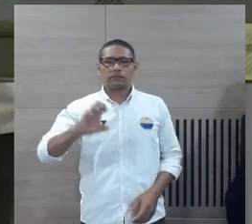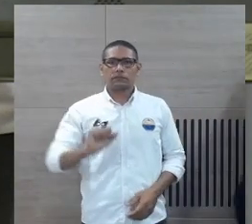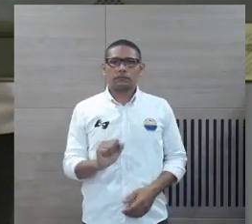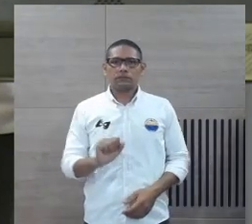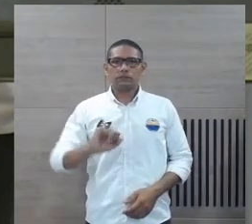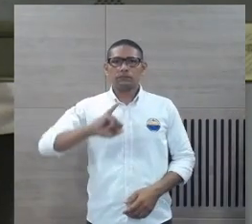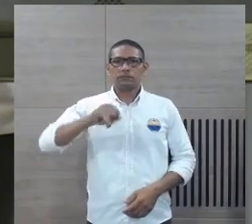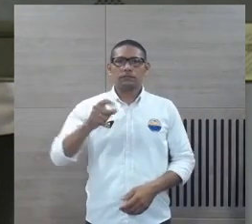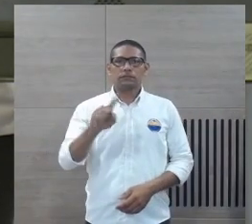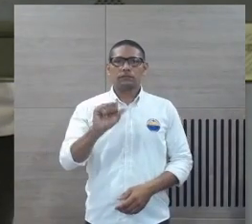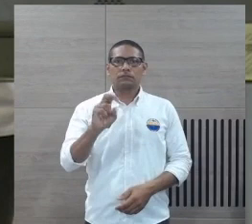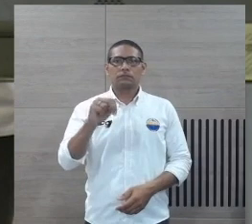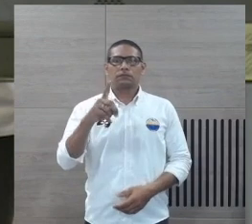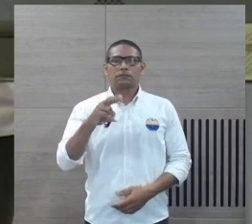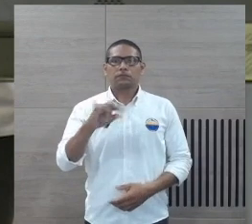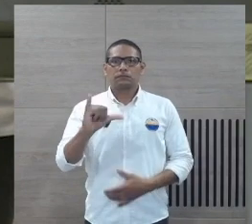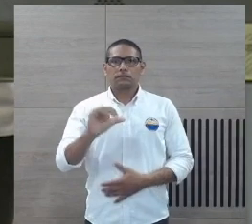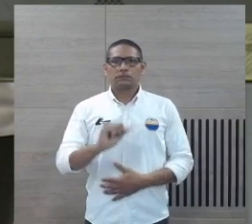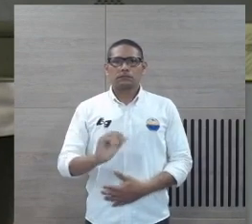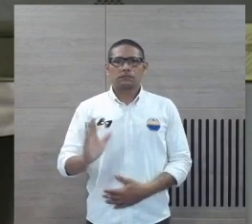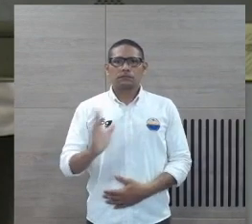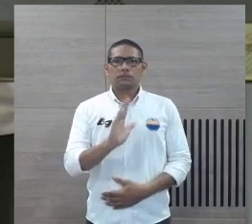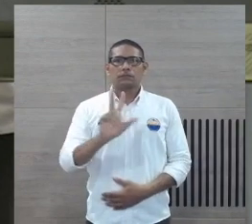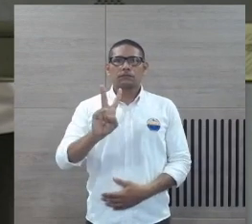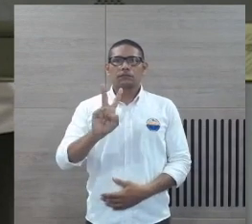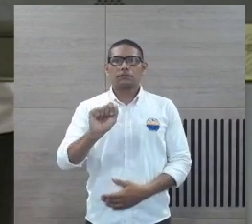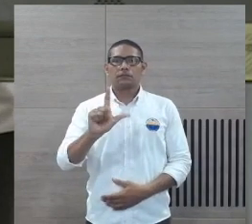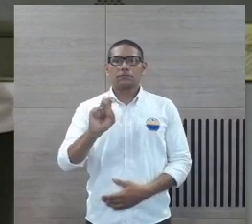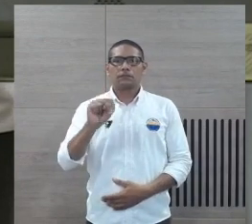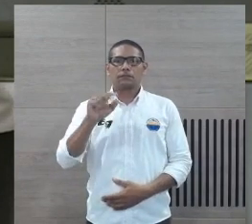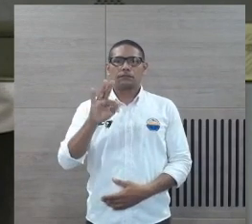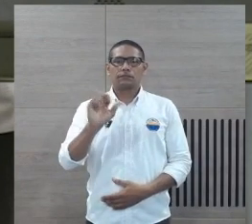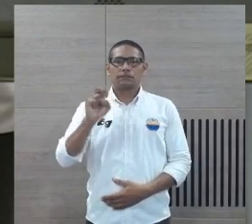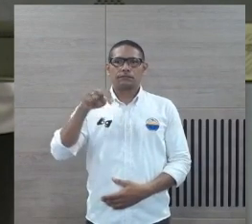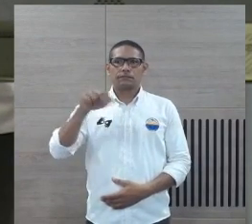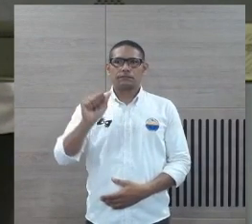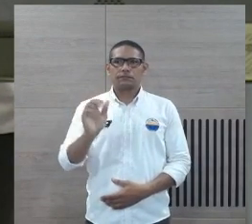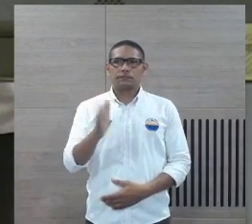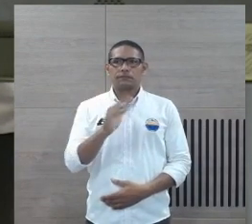Vázquez Zúñiga. Estefany Paola Torres Pérez.